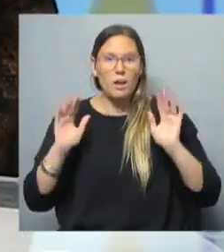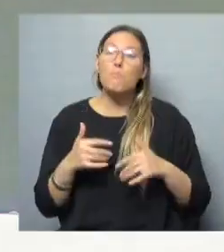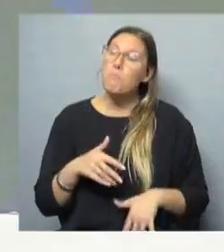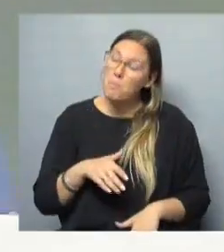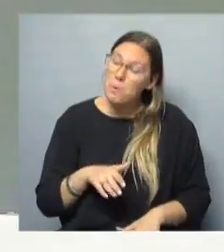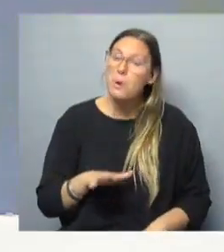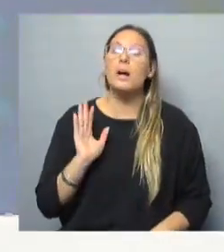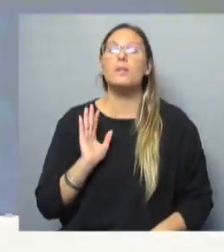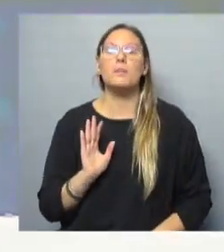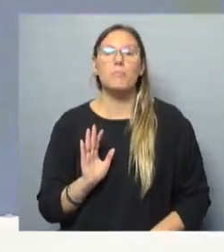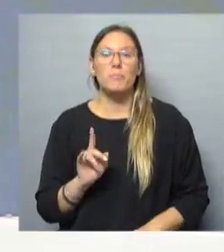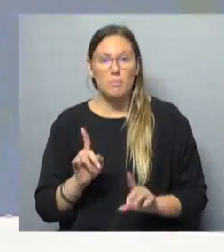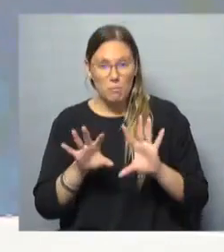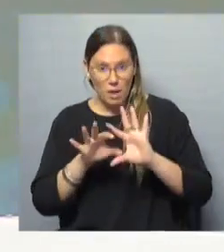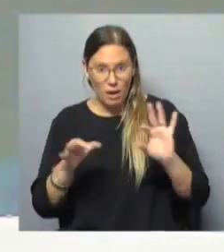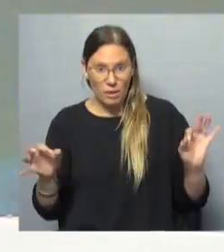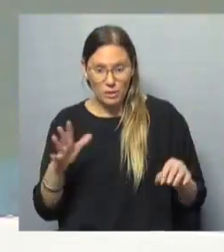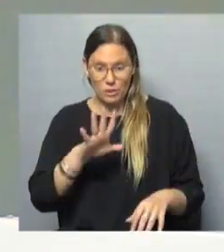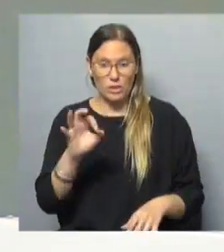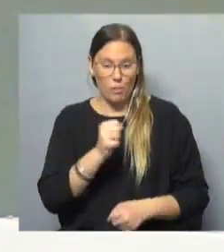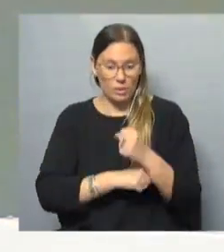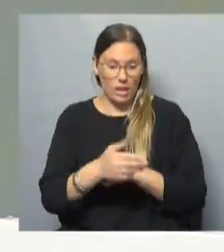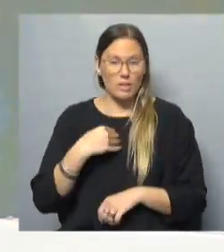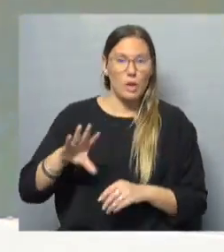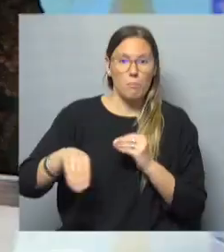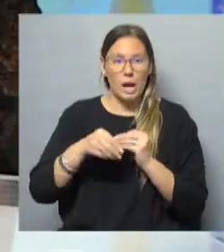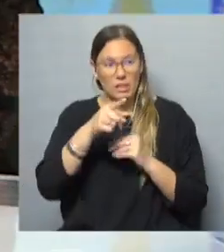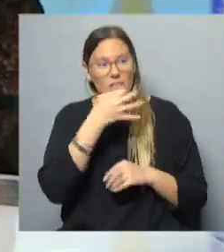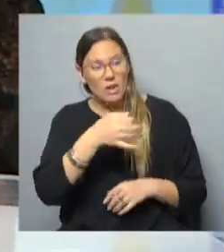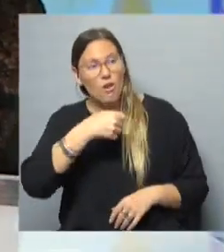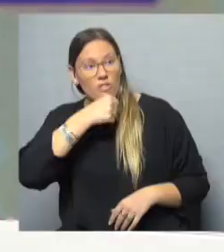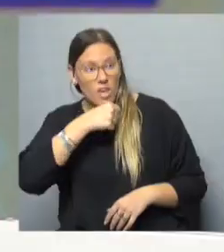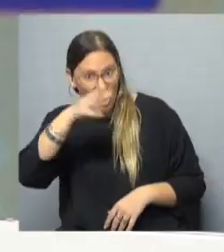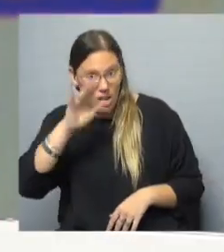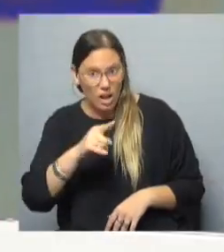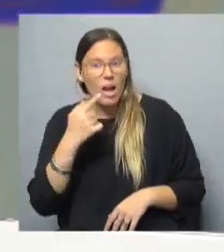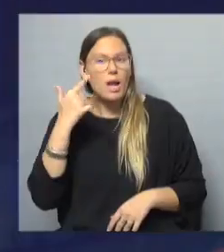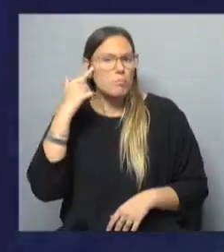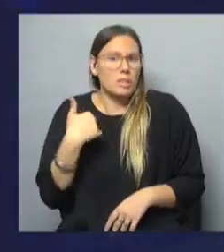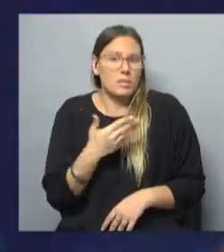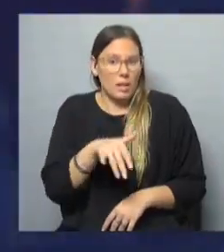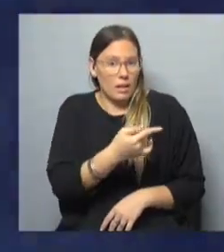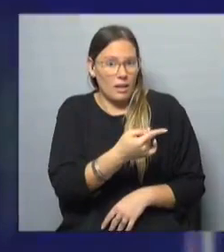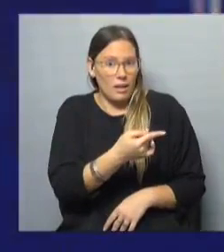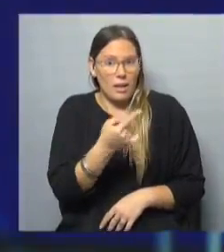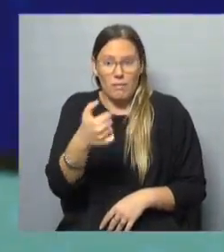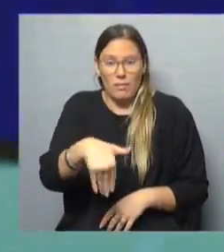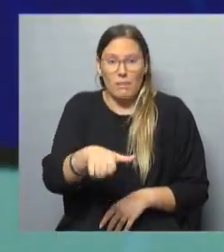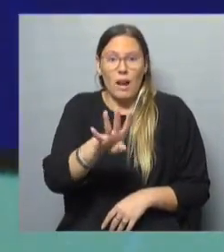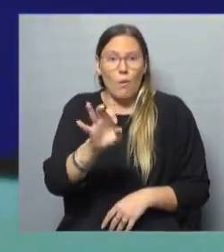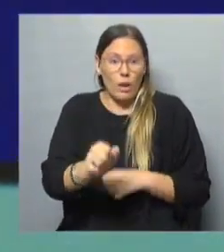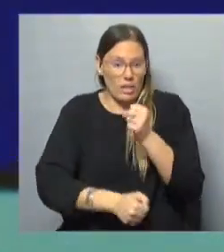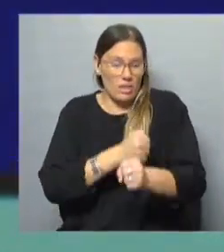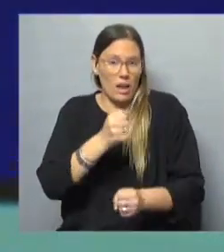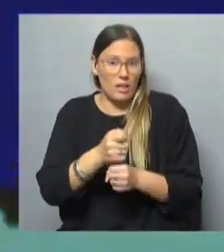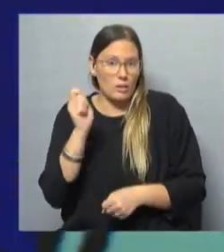das cuenta que en la misma oración me puso 50 años más a mí, te dijo veterana. Veterana. Vos. Pero es que él se cree. Él está por cumplir 40 años y se